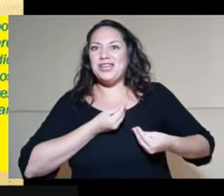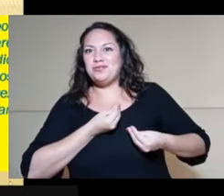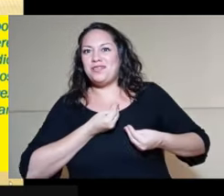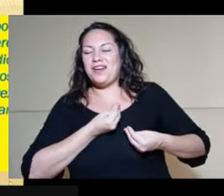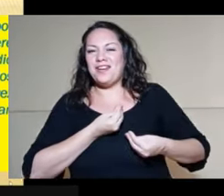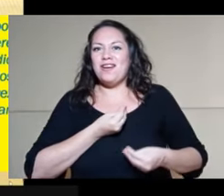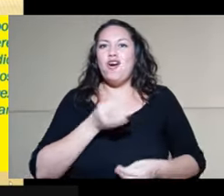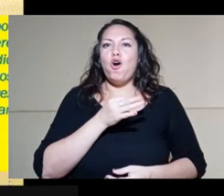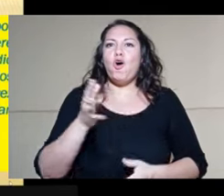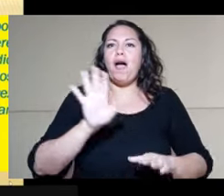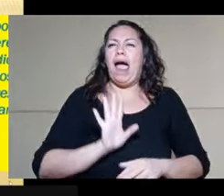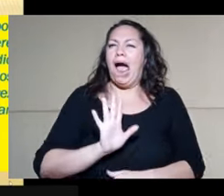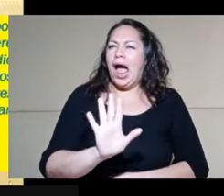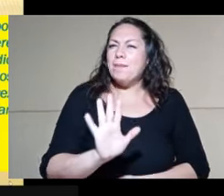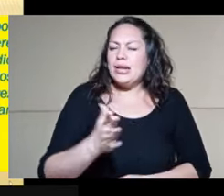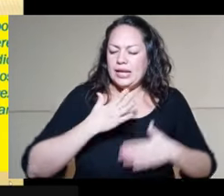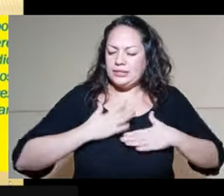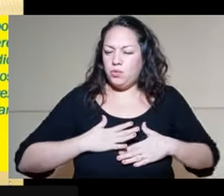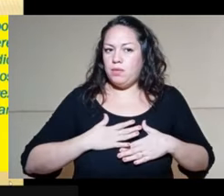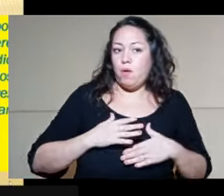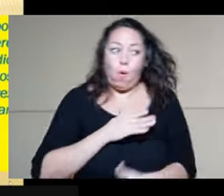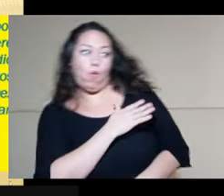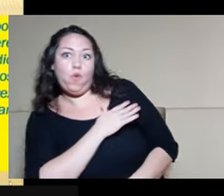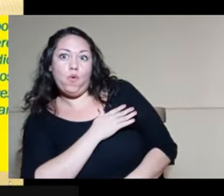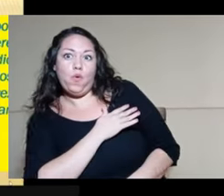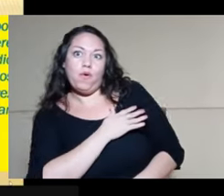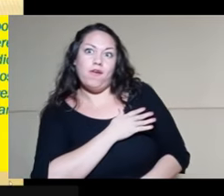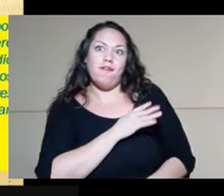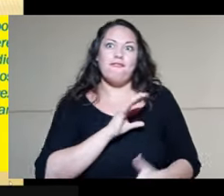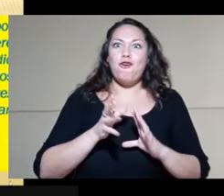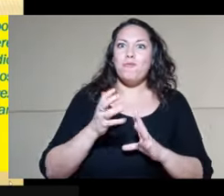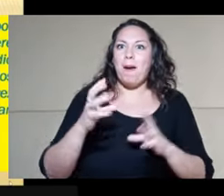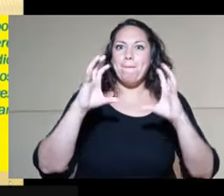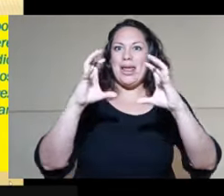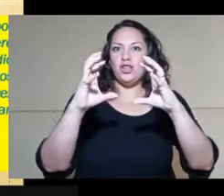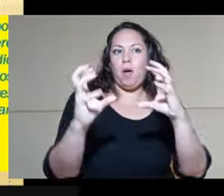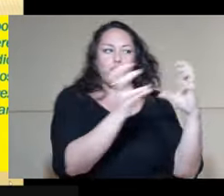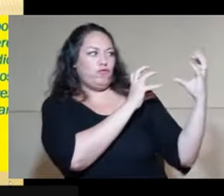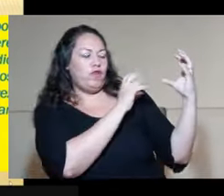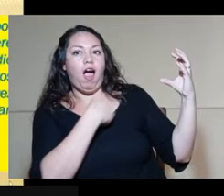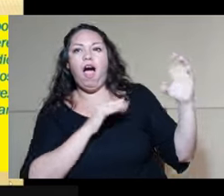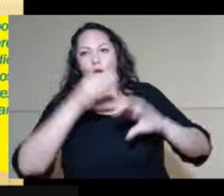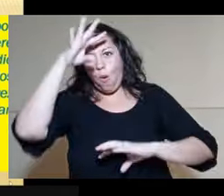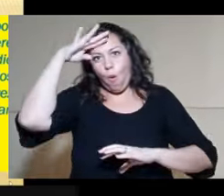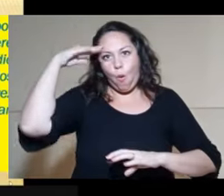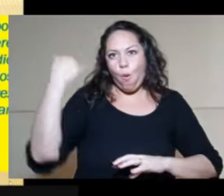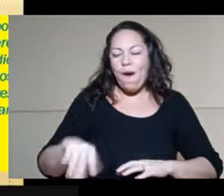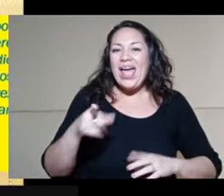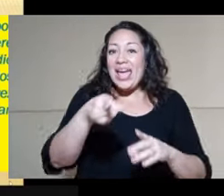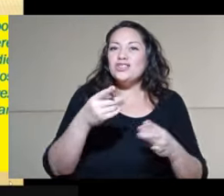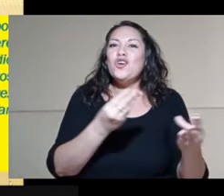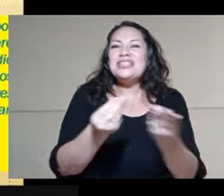matar. O si vemos que hay una situación de amenaza hacia nuestro cuerpo, podemos esquivarla. Todo eso es gracias a la función de la